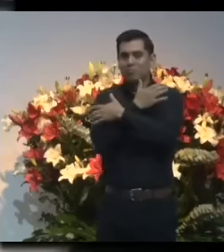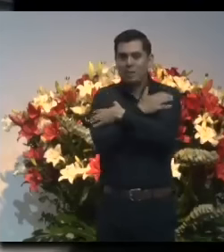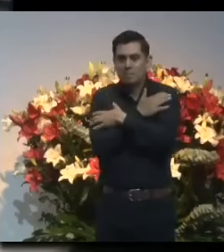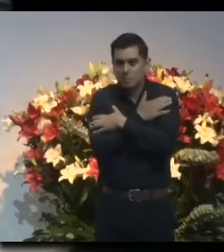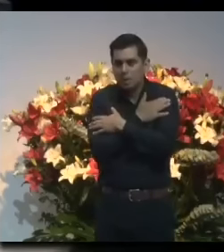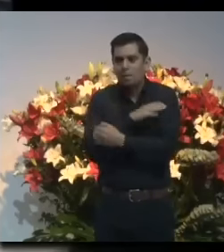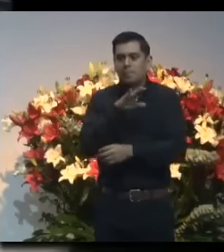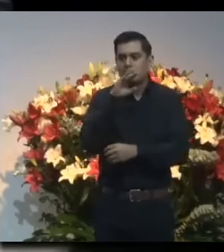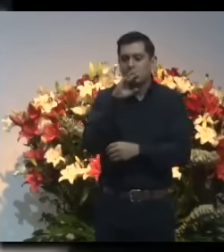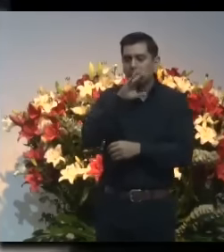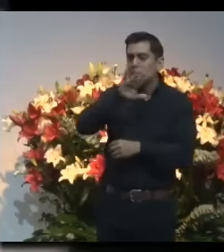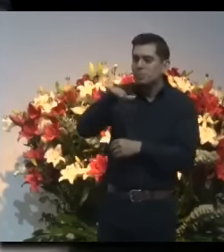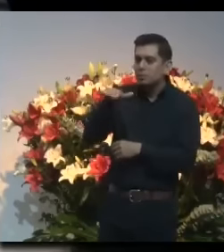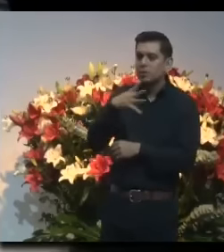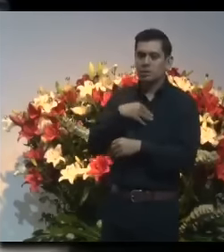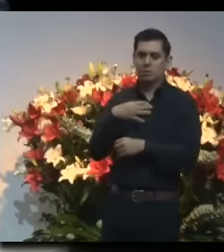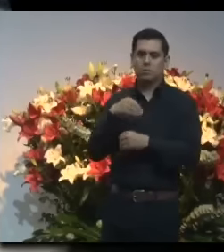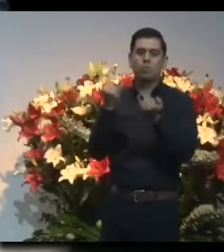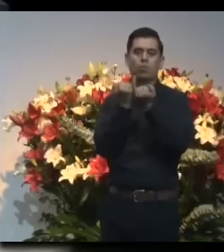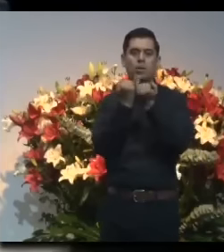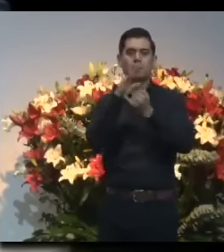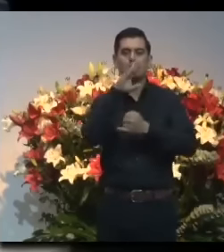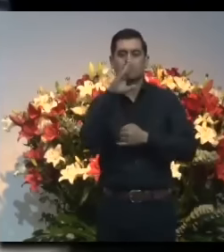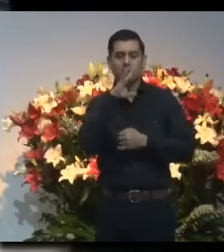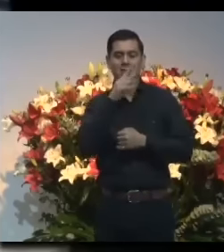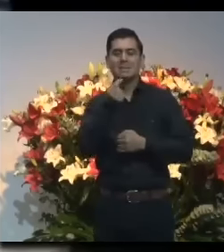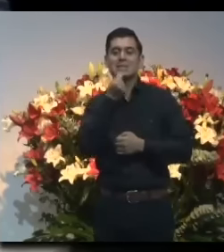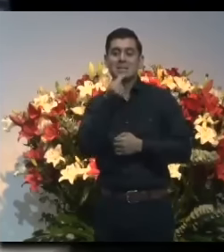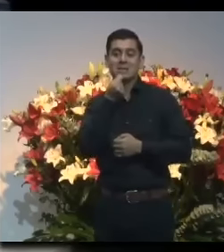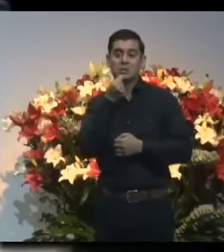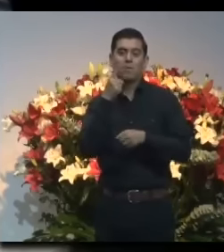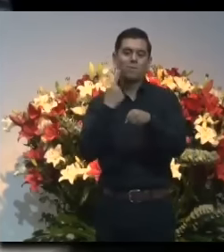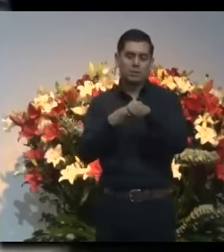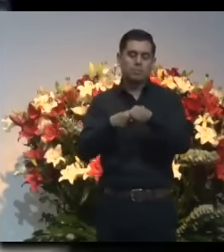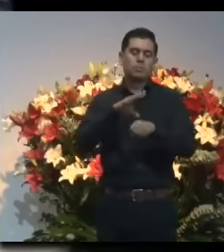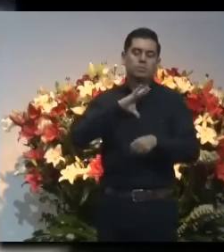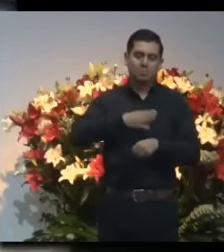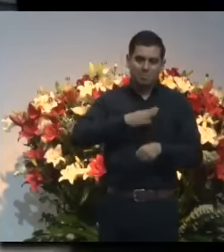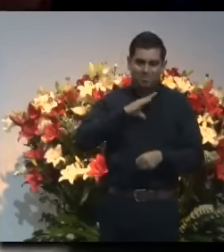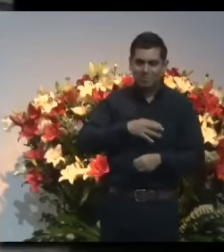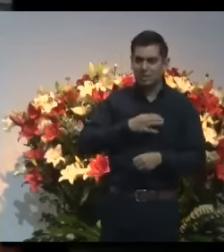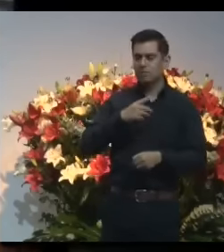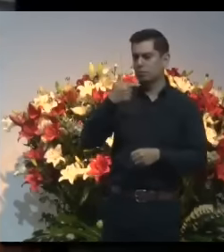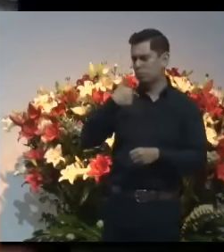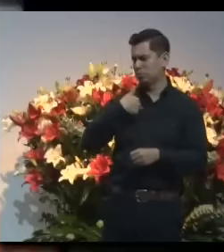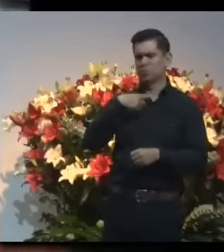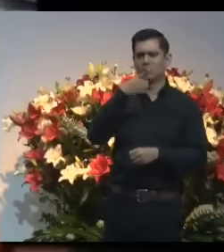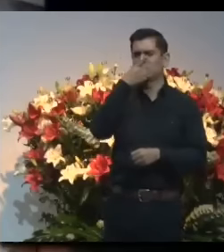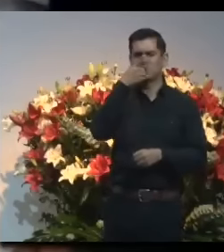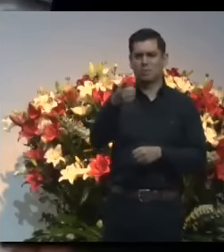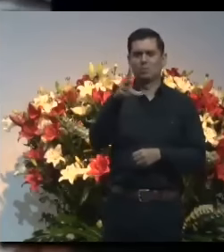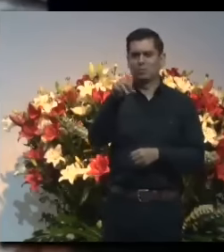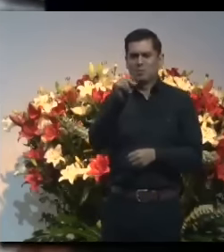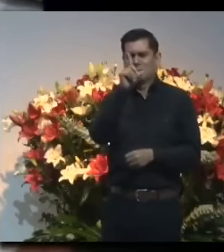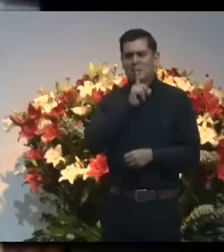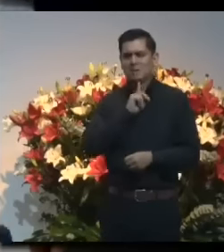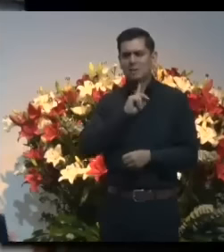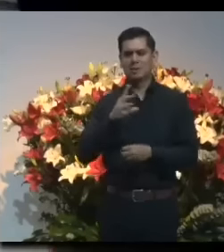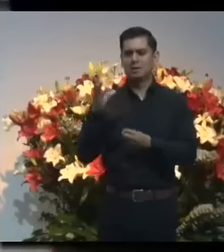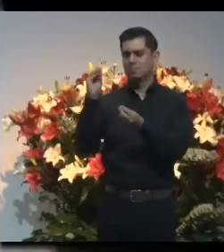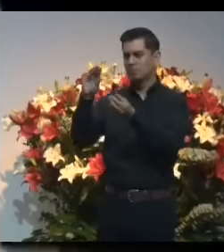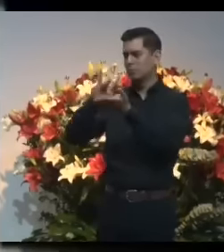mamás con niños con cáncer. Desde que soy senadora, pues ha sido mi causa. Entonces, no tendría por qué mentir. Gracias.